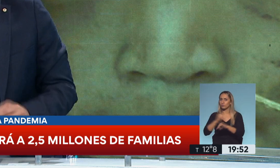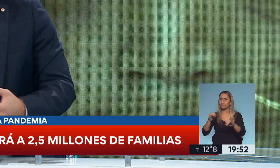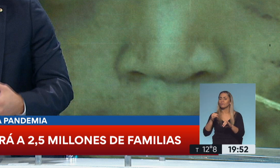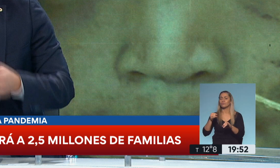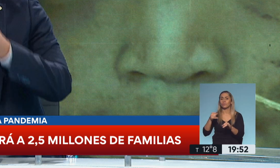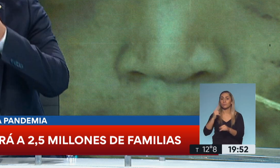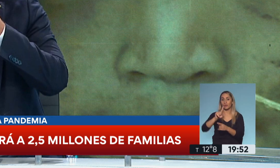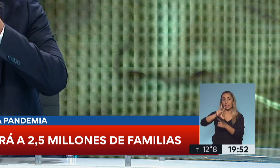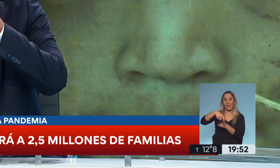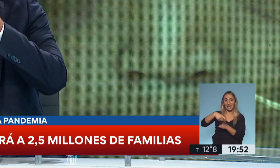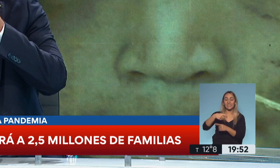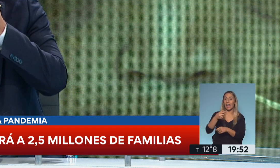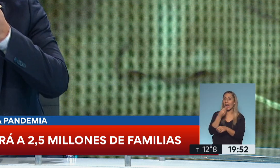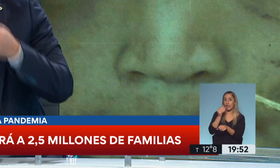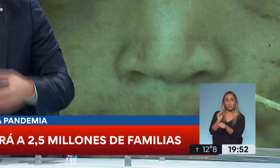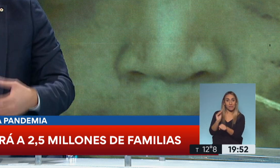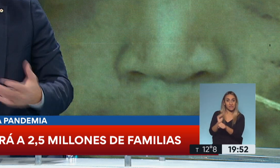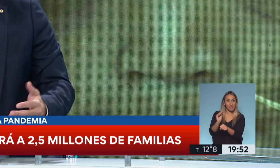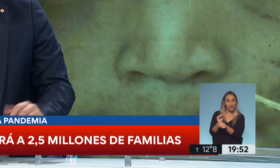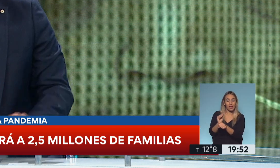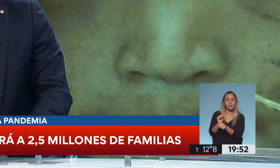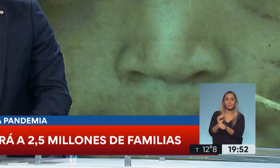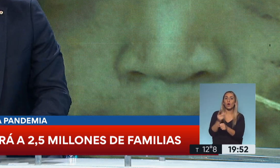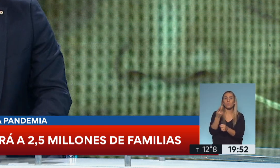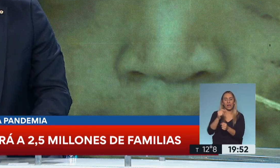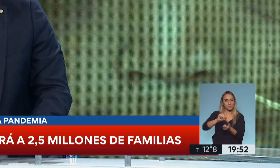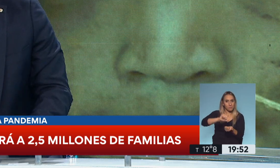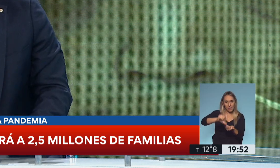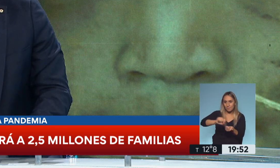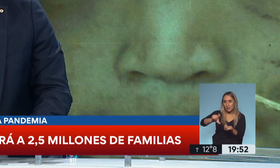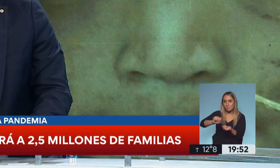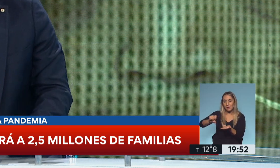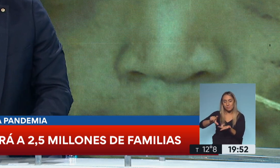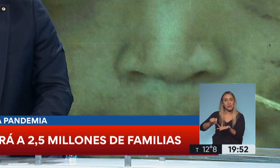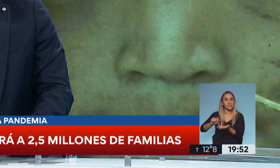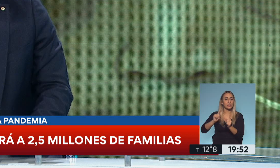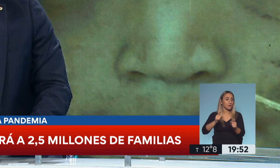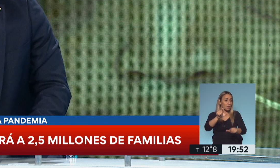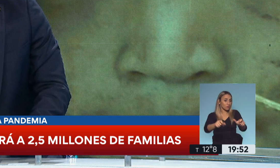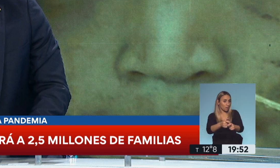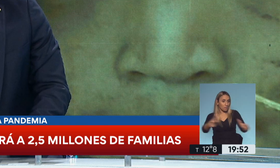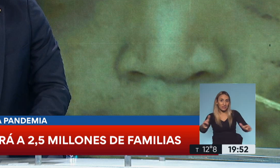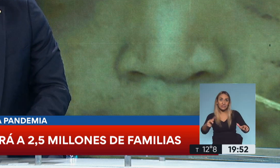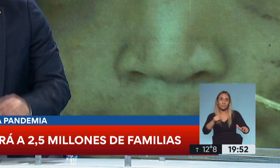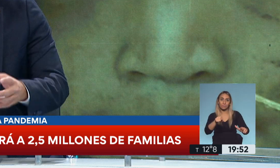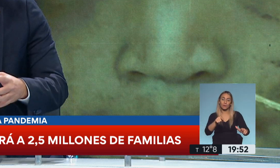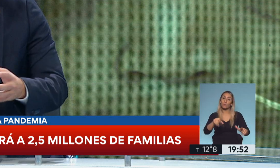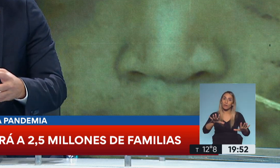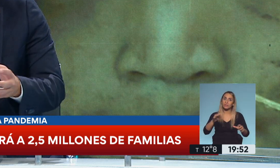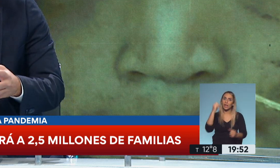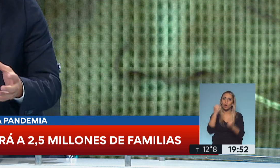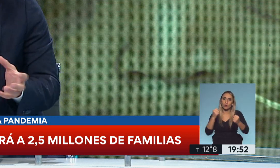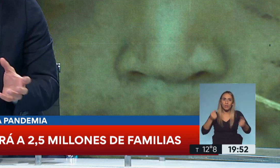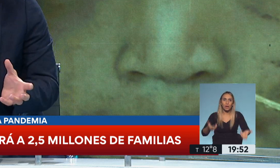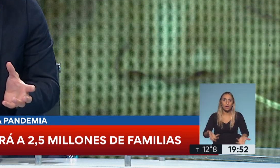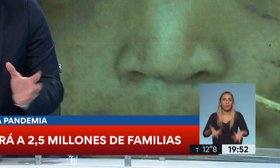tarjeta, que esta extensión de la tarjeta, de los montos y de la cantidad, puede hacer mover la economía local. Creo que habló